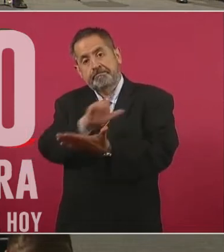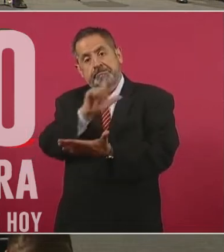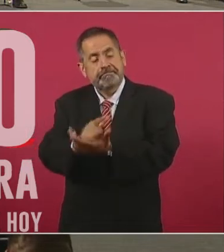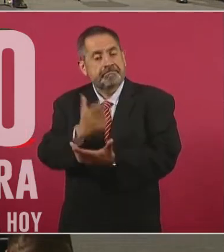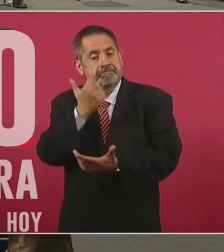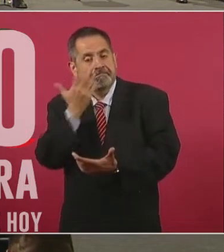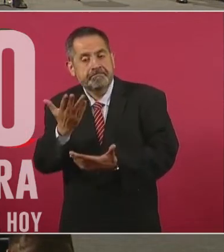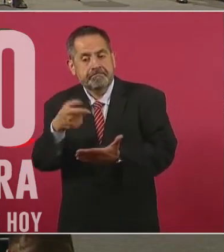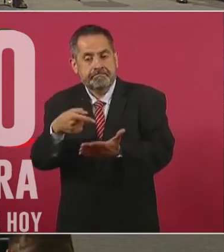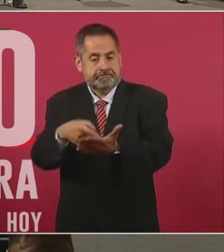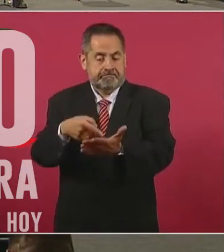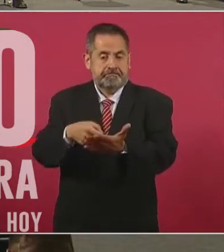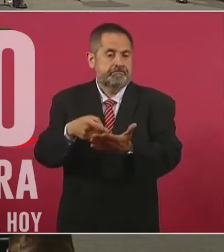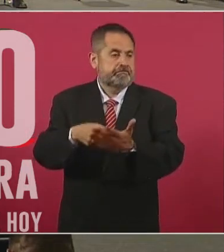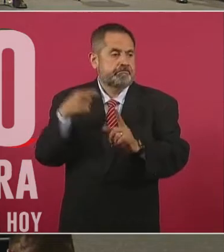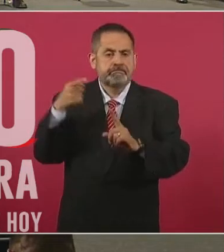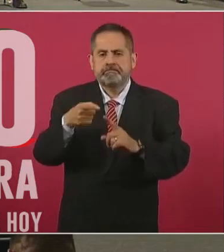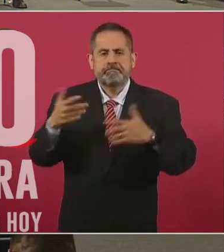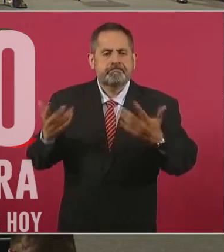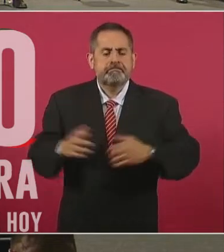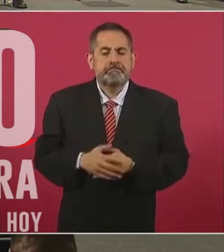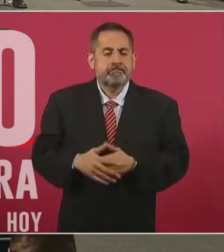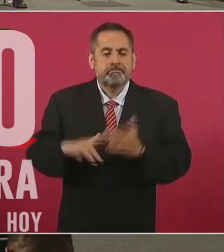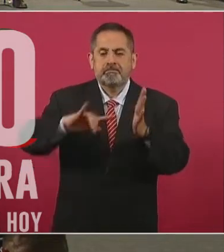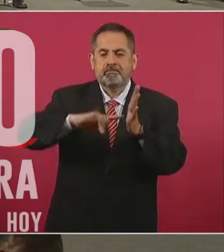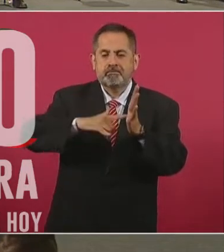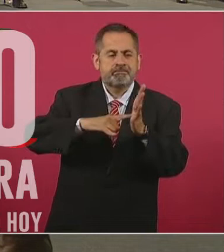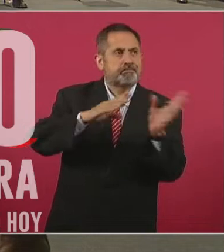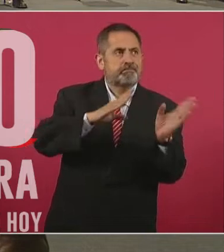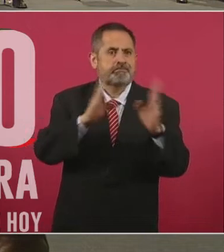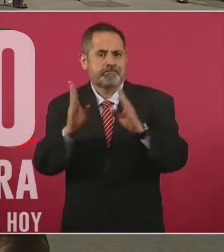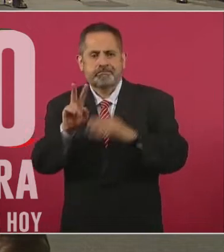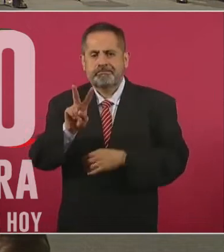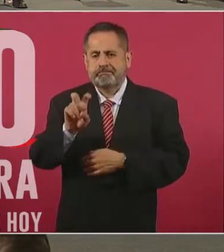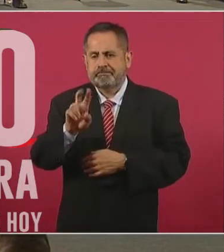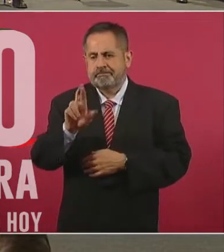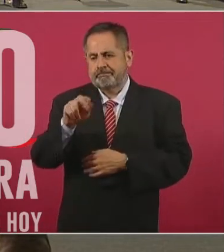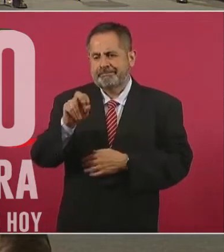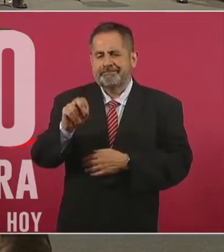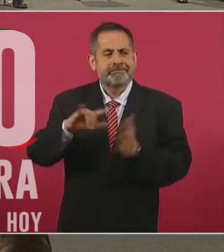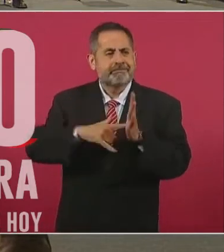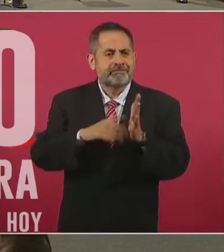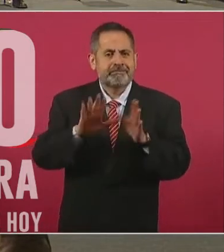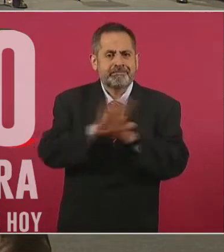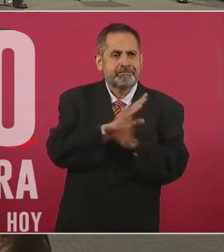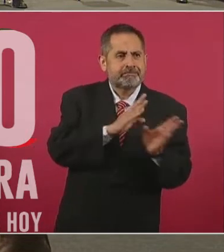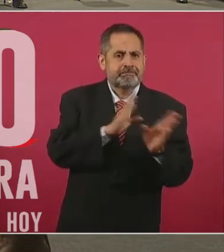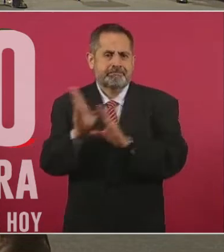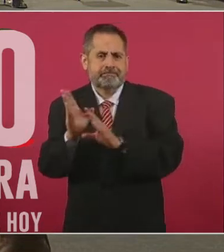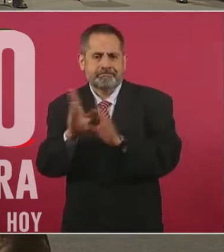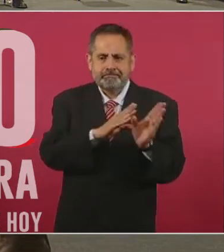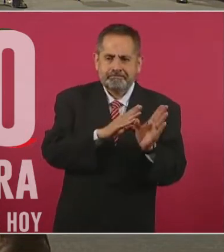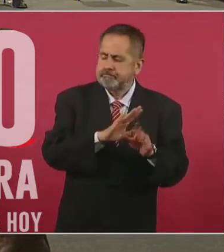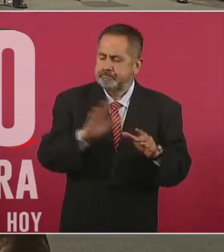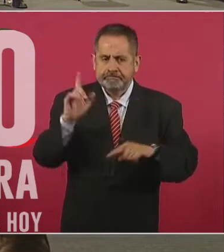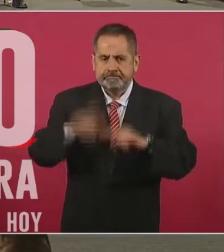el objetivo de esta ley es eliminar el horario de verano en el territorio nacional y establecer en forma excepcional un